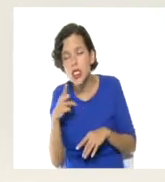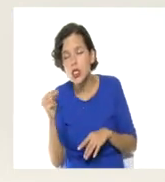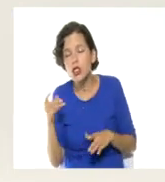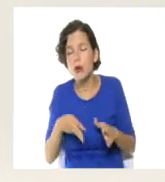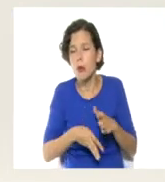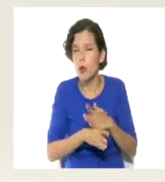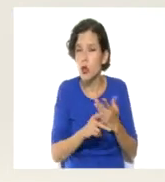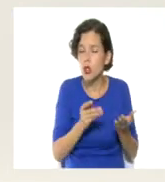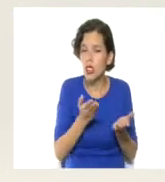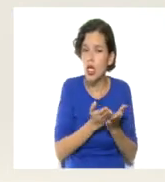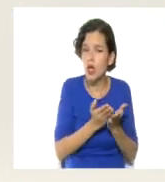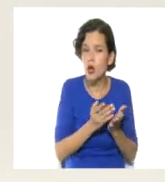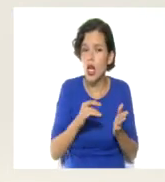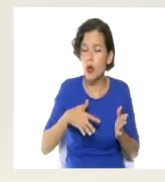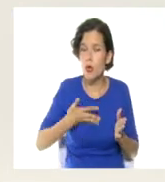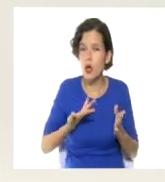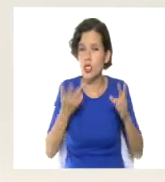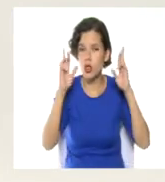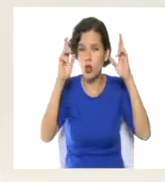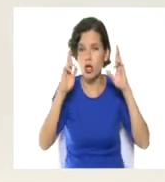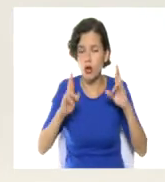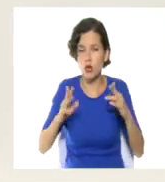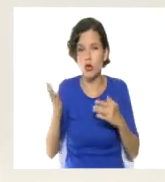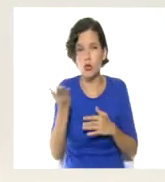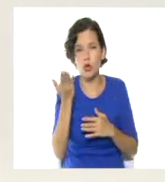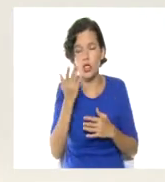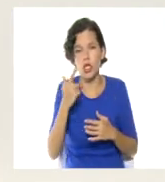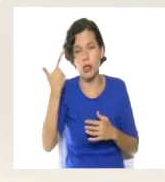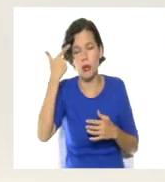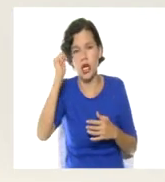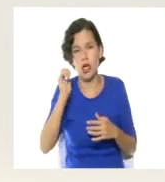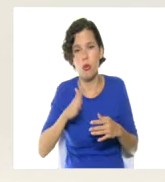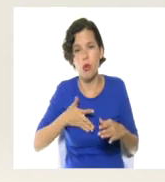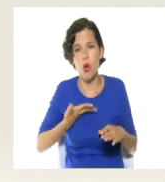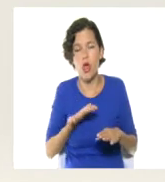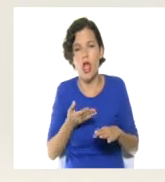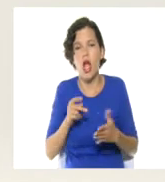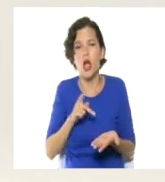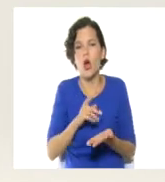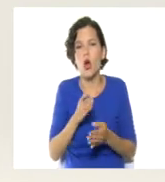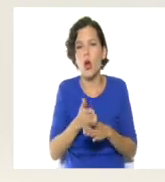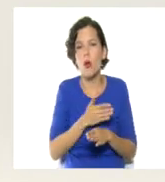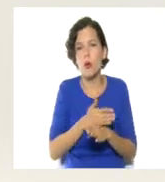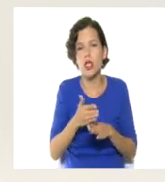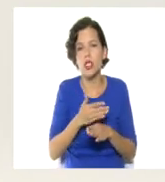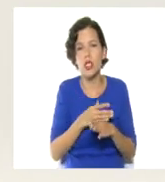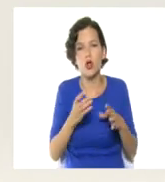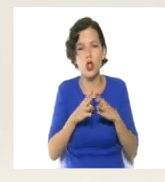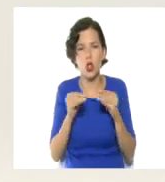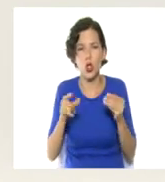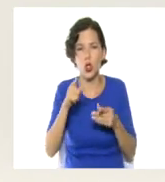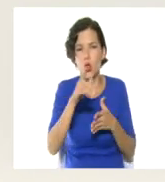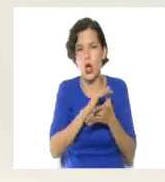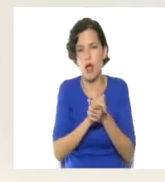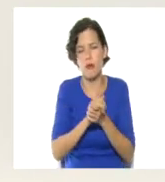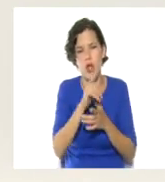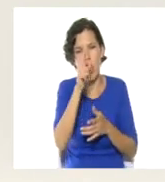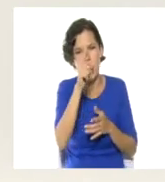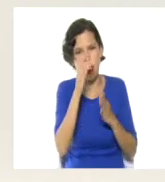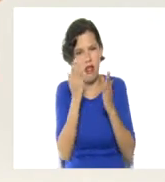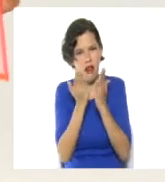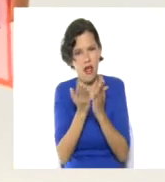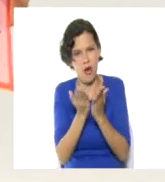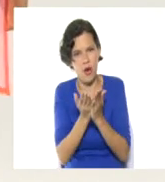nuestras escuelas y puede ser un recurso importante para que puedas compartir con todos tus amiguitos allá en